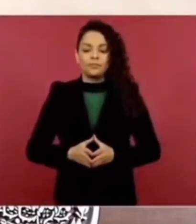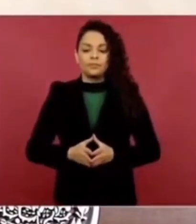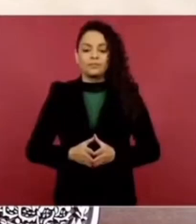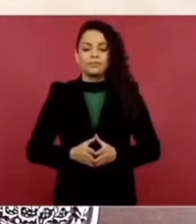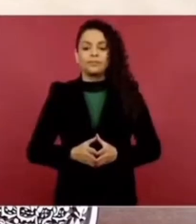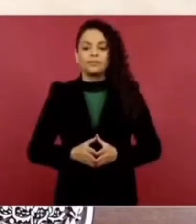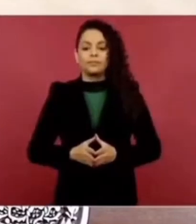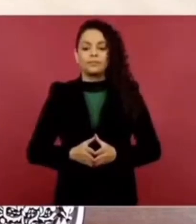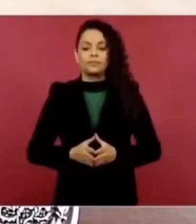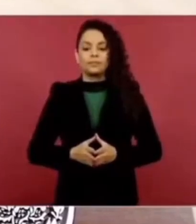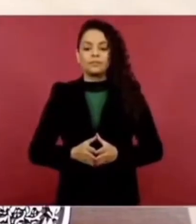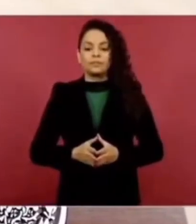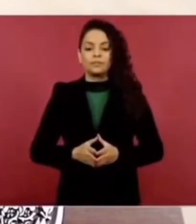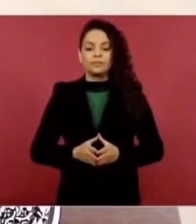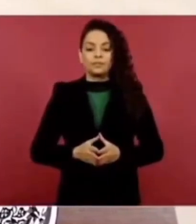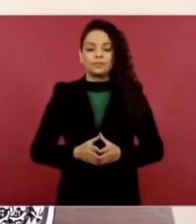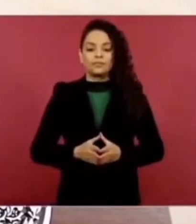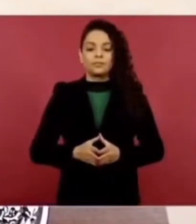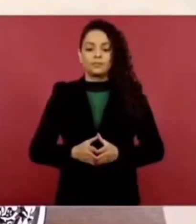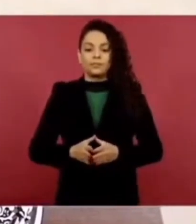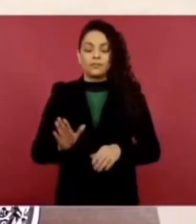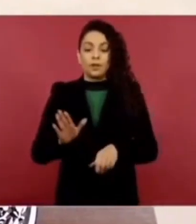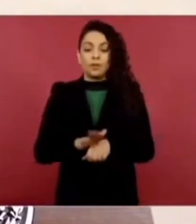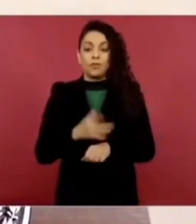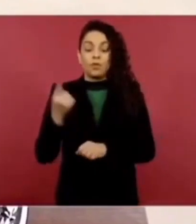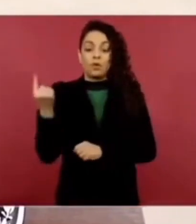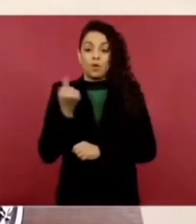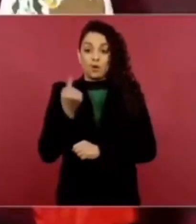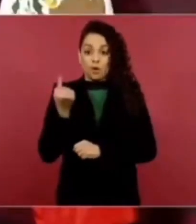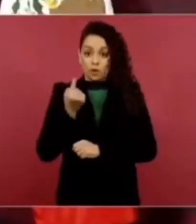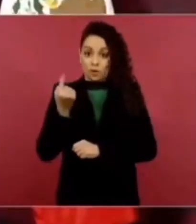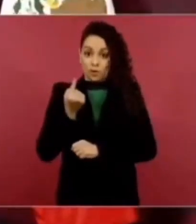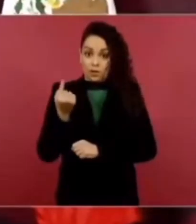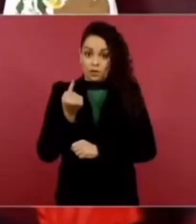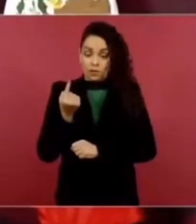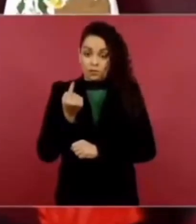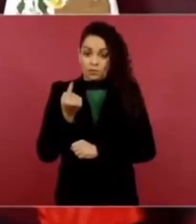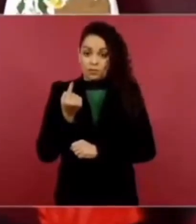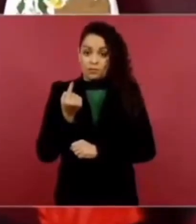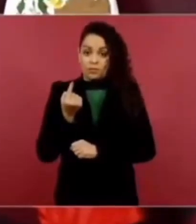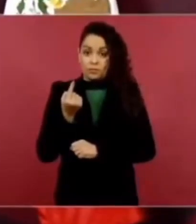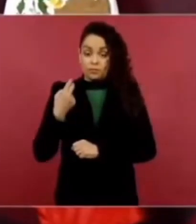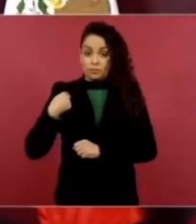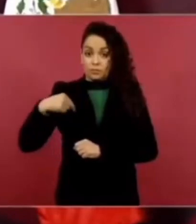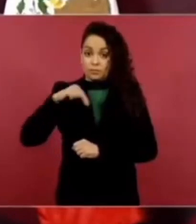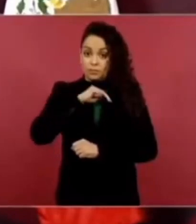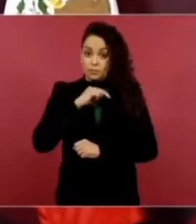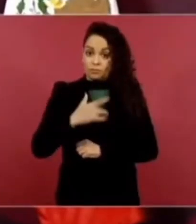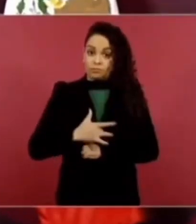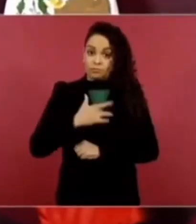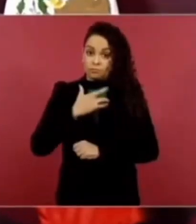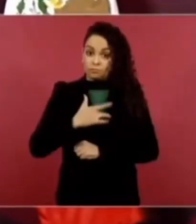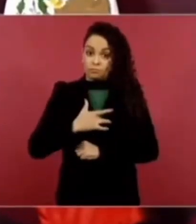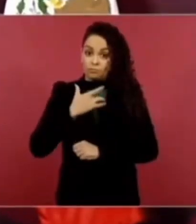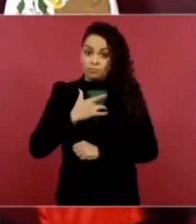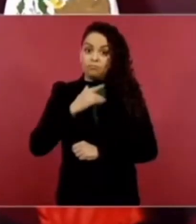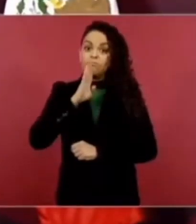ante una actuación que consideramos violatoria de nuestra